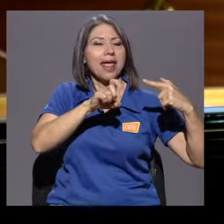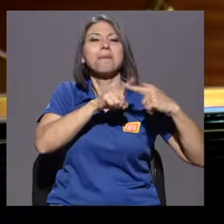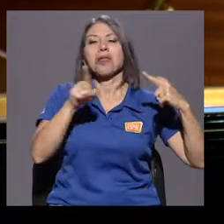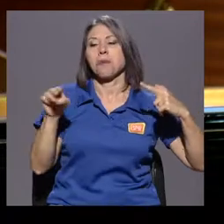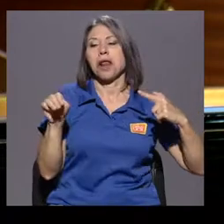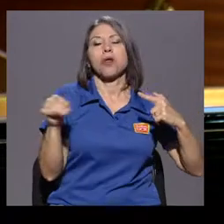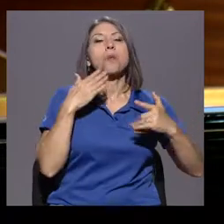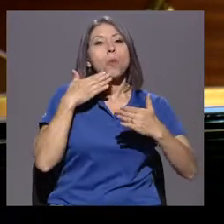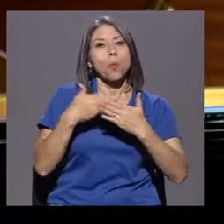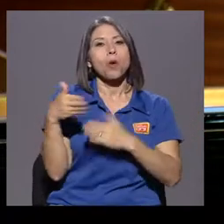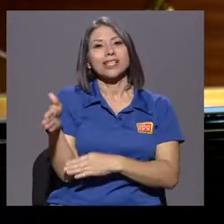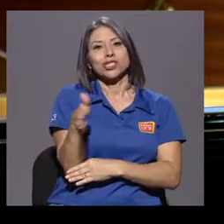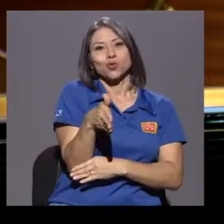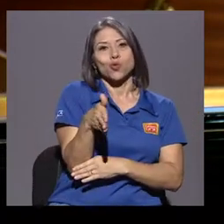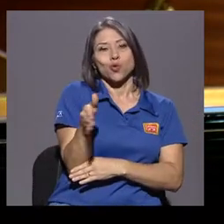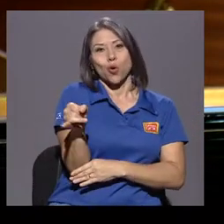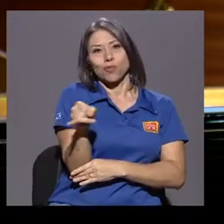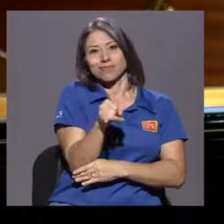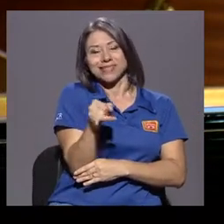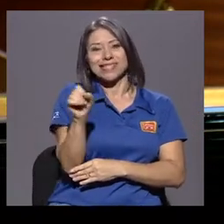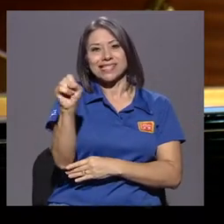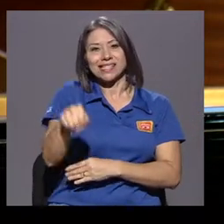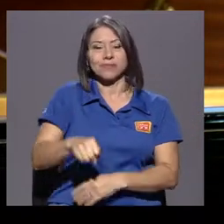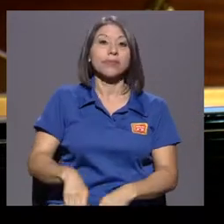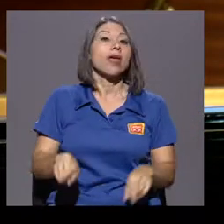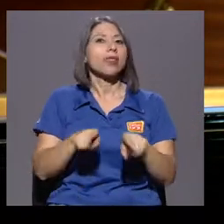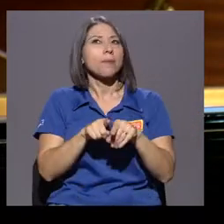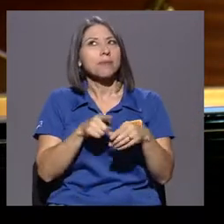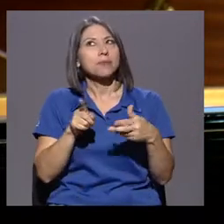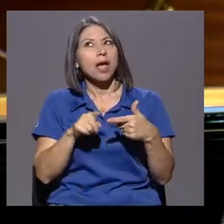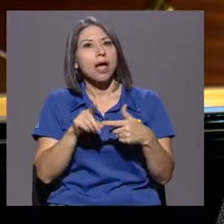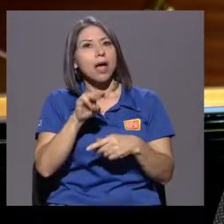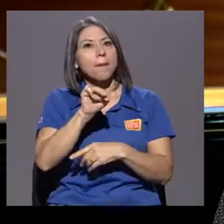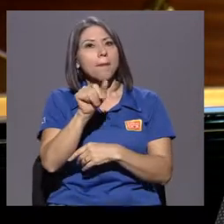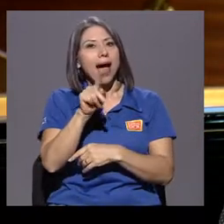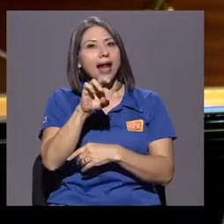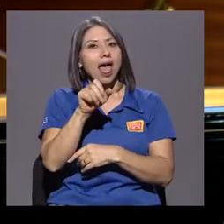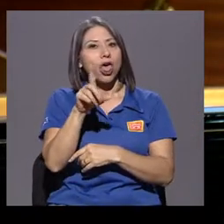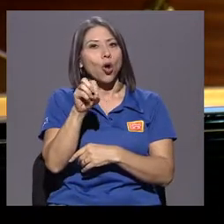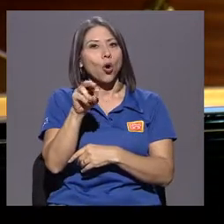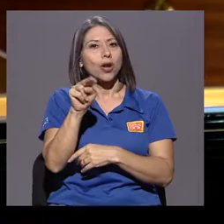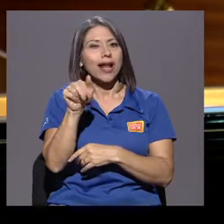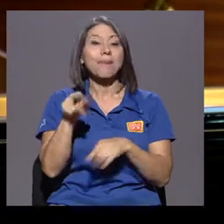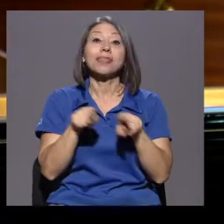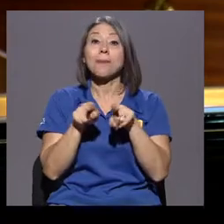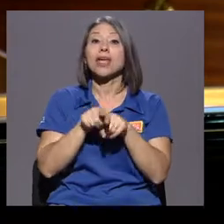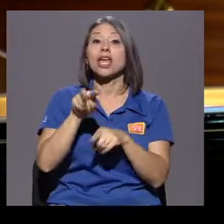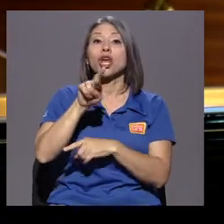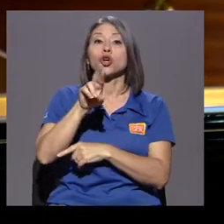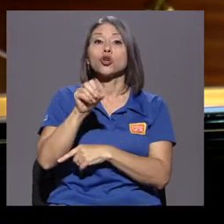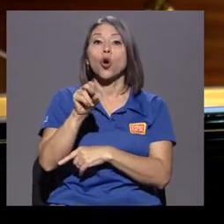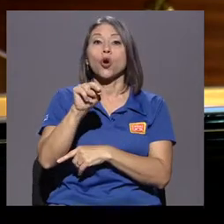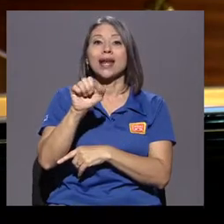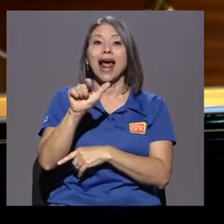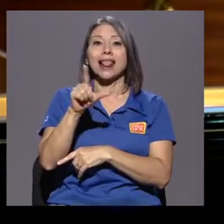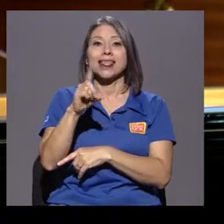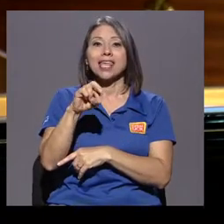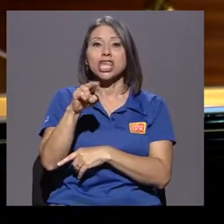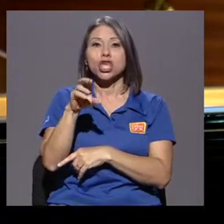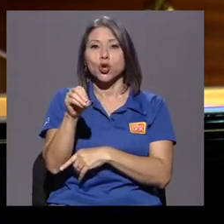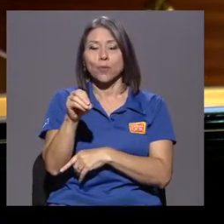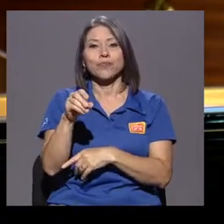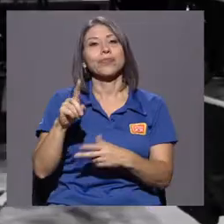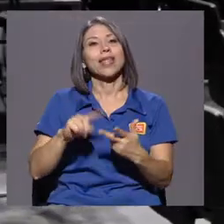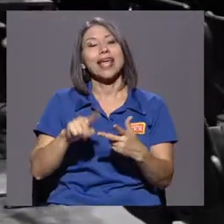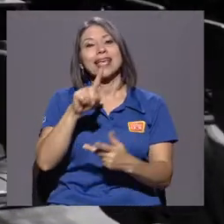sí habría que poner amador apoyo pondría ronaldinho sin duda pondría a zinedine zidane